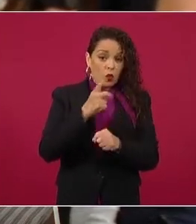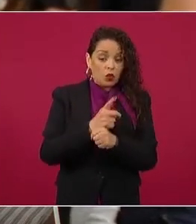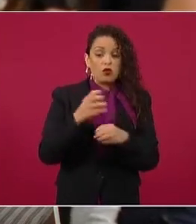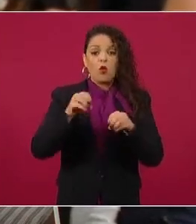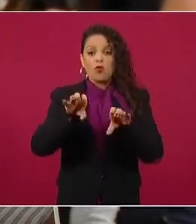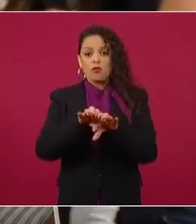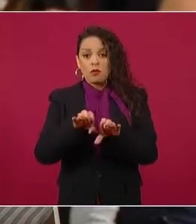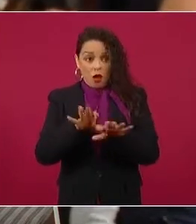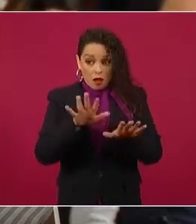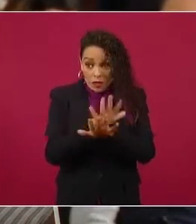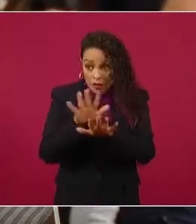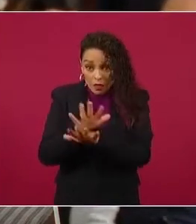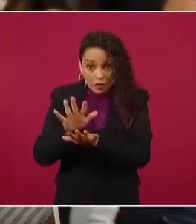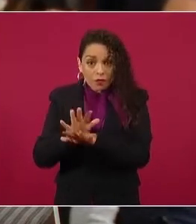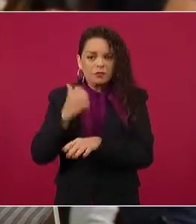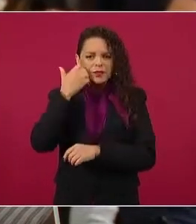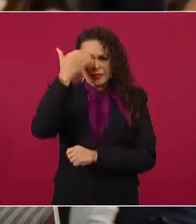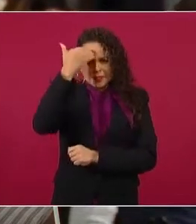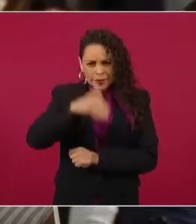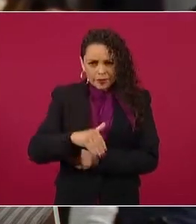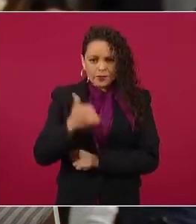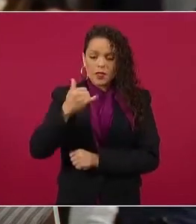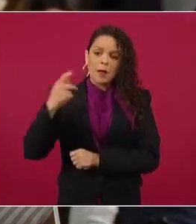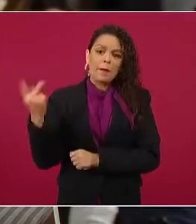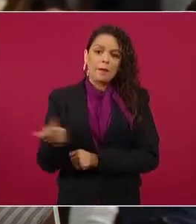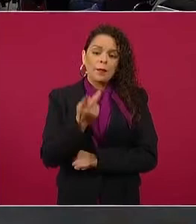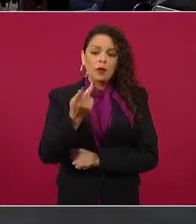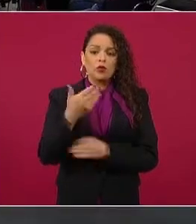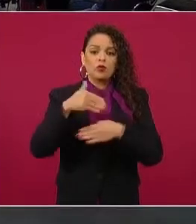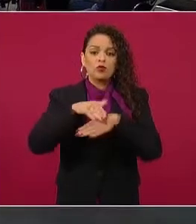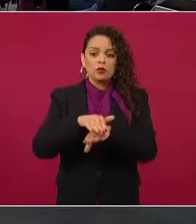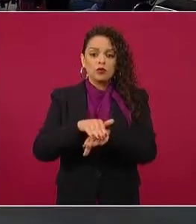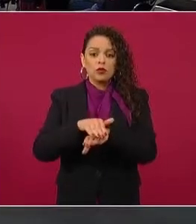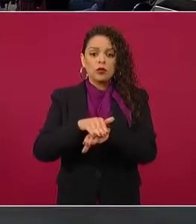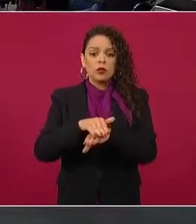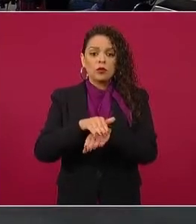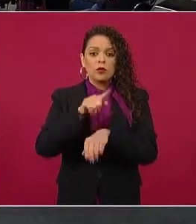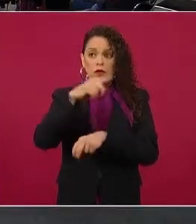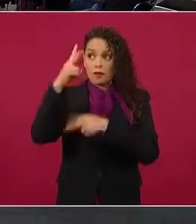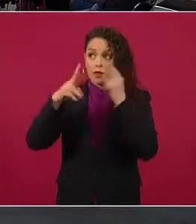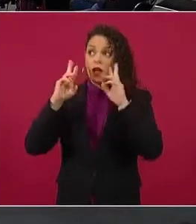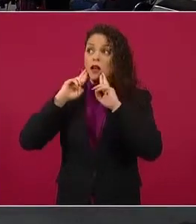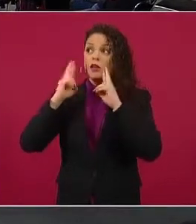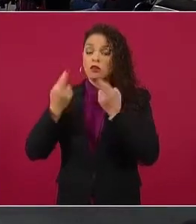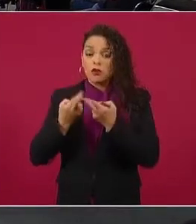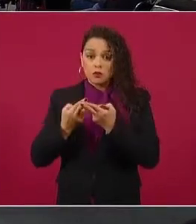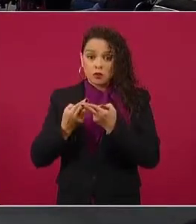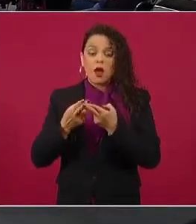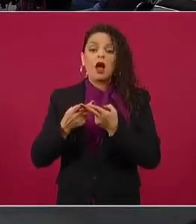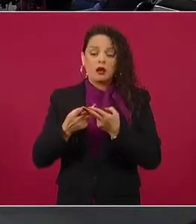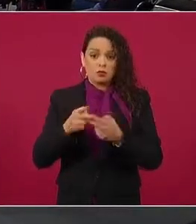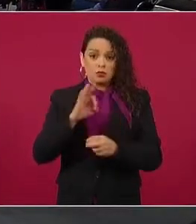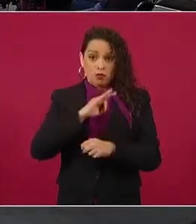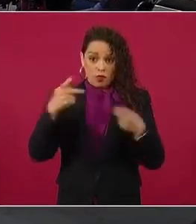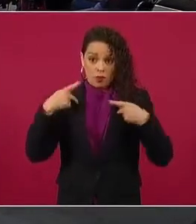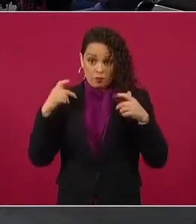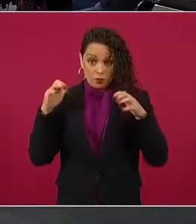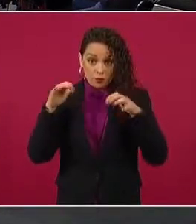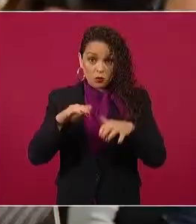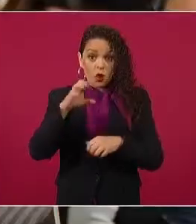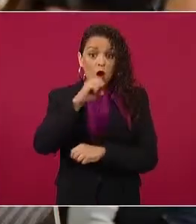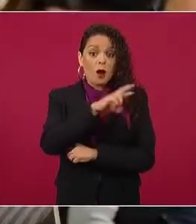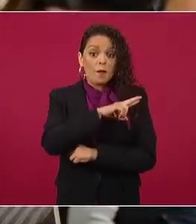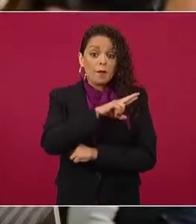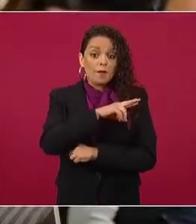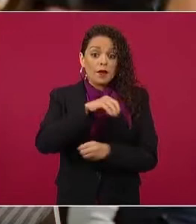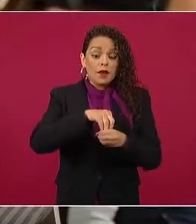y preguntarle también sobre los eventos que va a haber en Sonora, si van a ser públicos, si van a ser privados, pues lo de Yécora, lo de